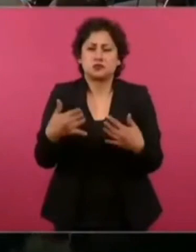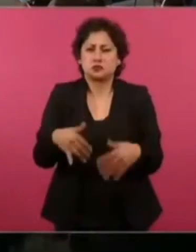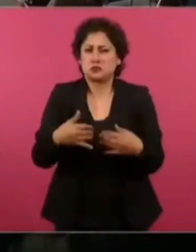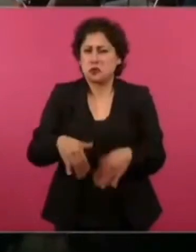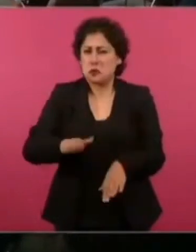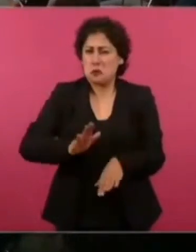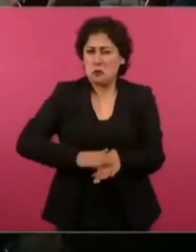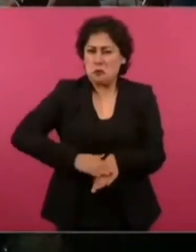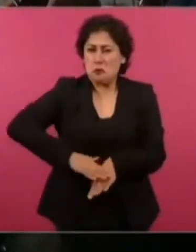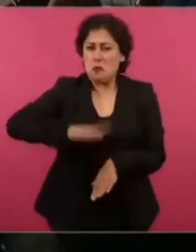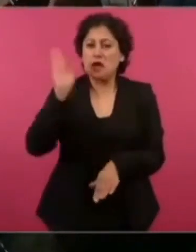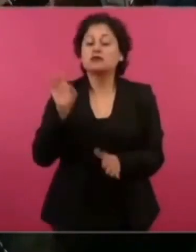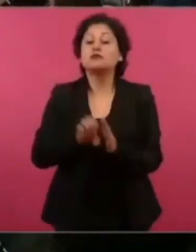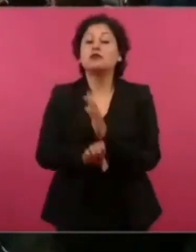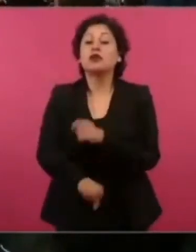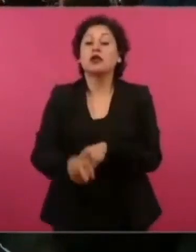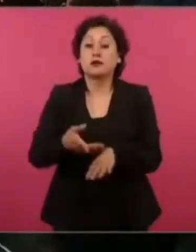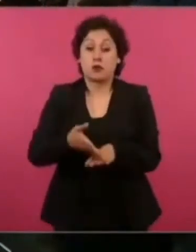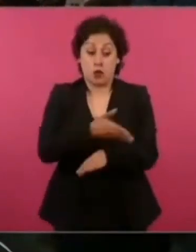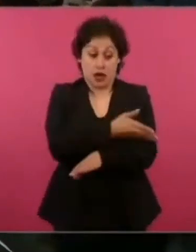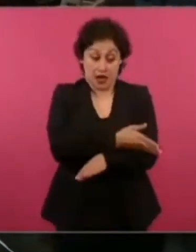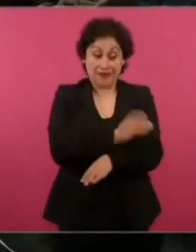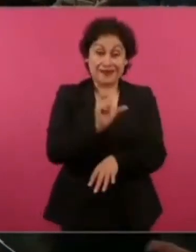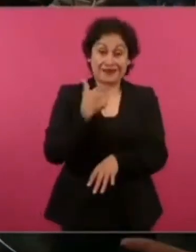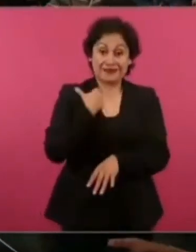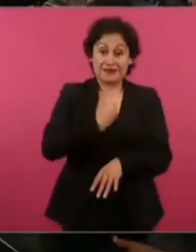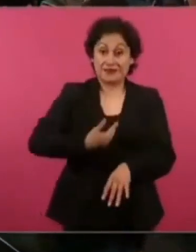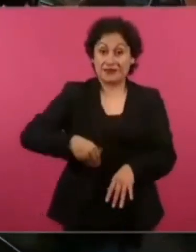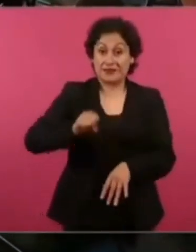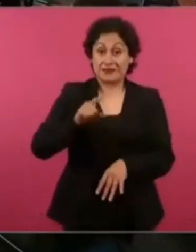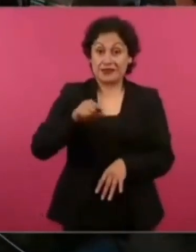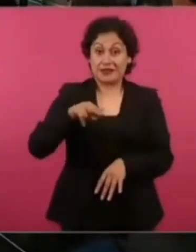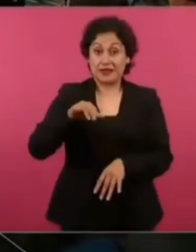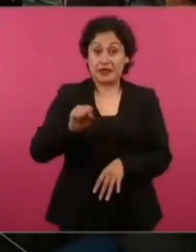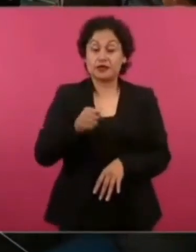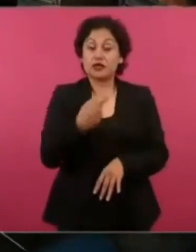a particulares, a los allegados de Salinas,